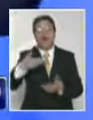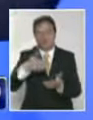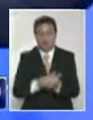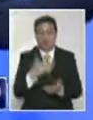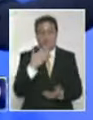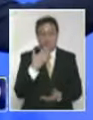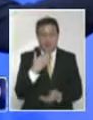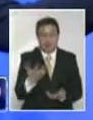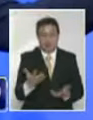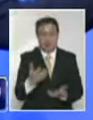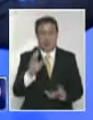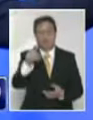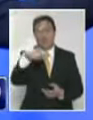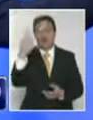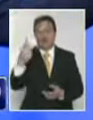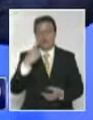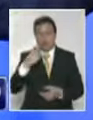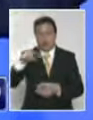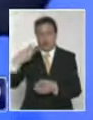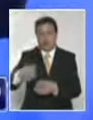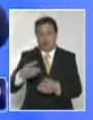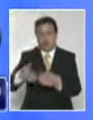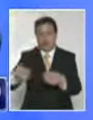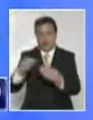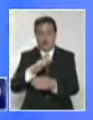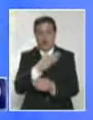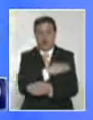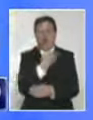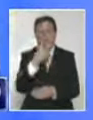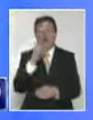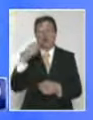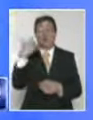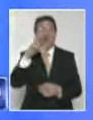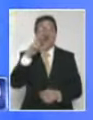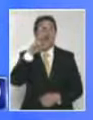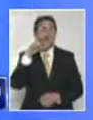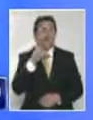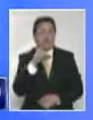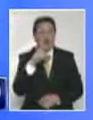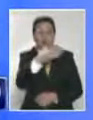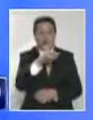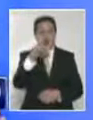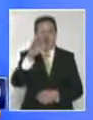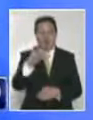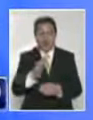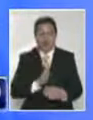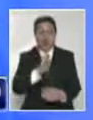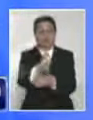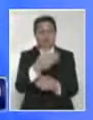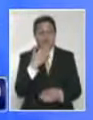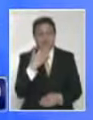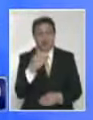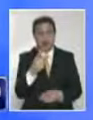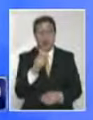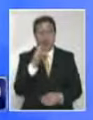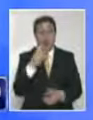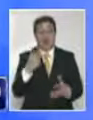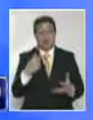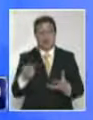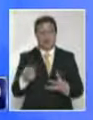la agricultora, pequeña agricultora que se vino a caballo de Curicó, llegó a La Moneda, ¿te acuerdas? cosas así, eso te revelaba un estado de,